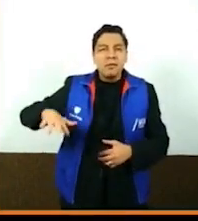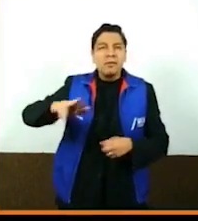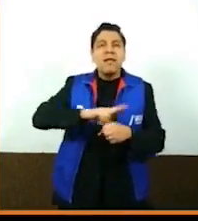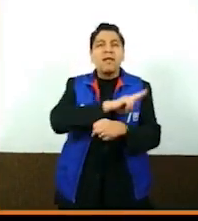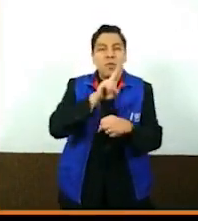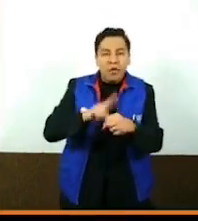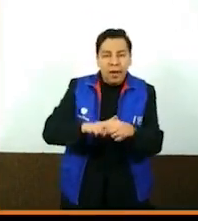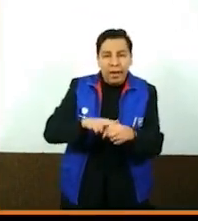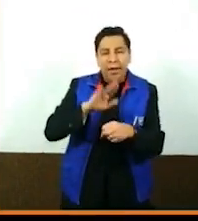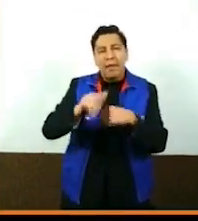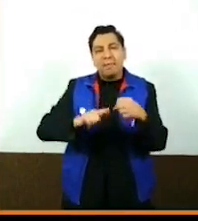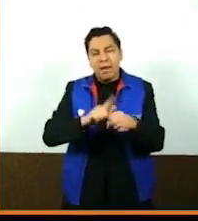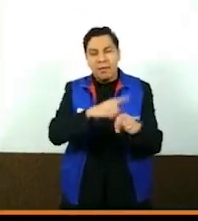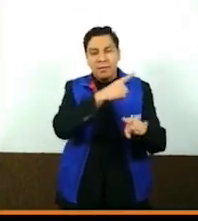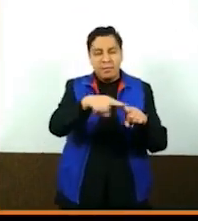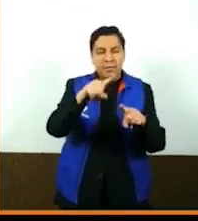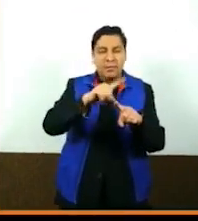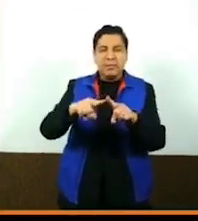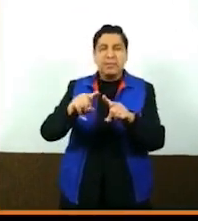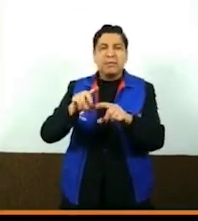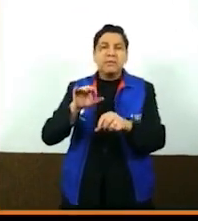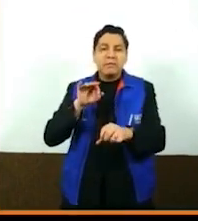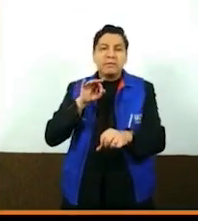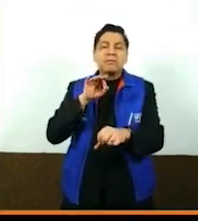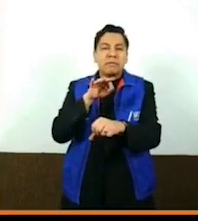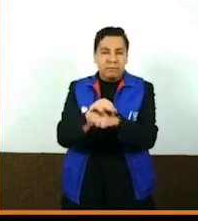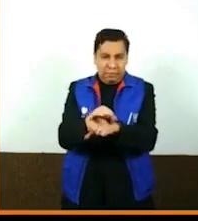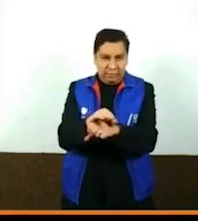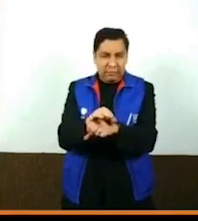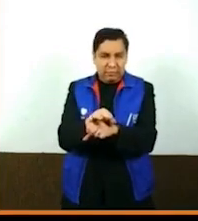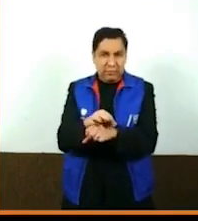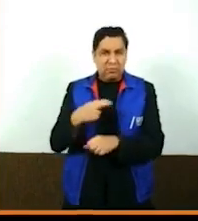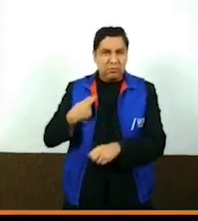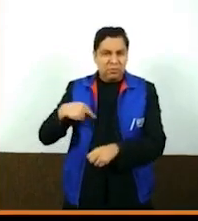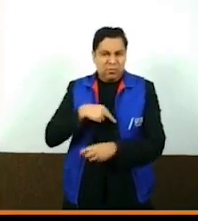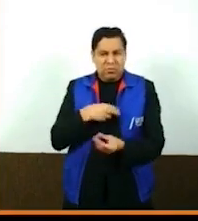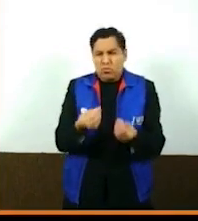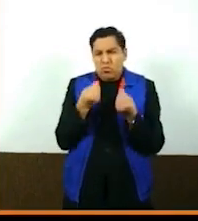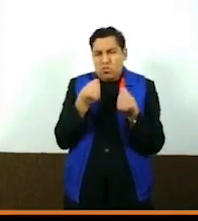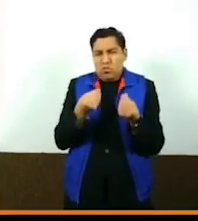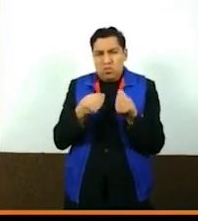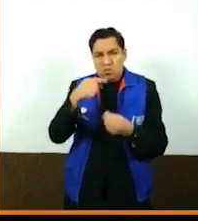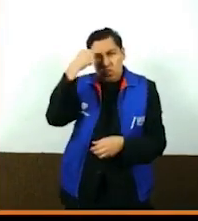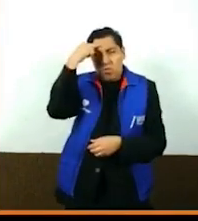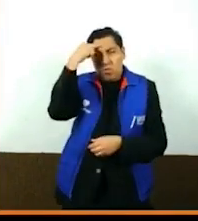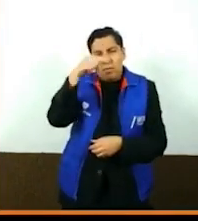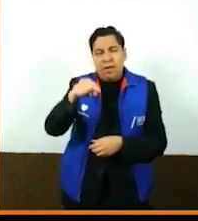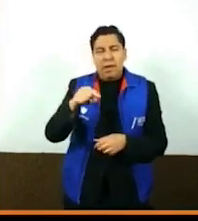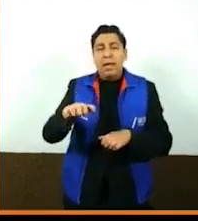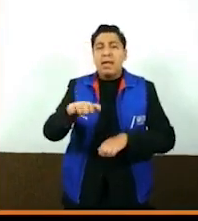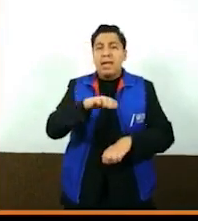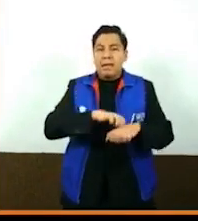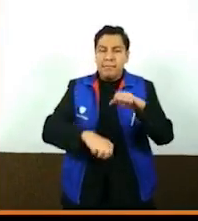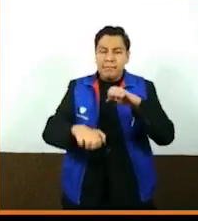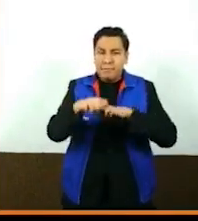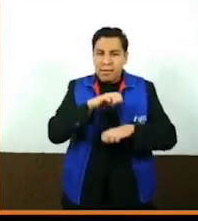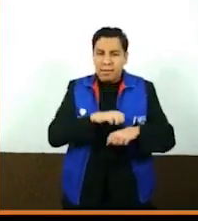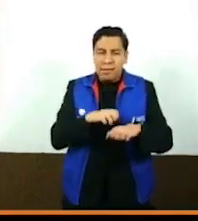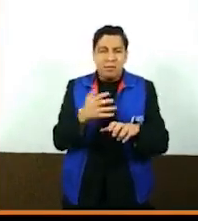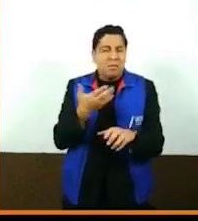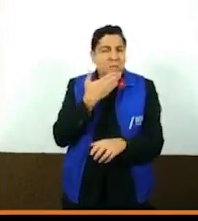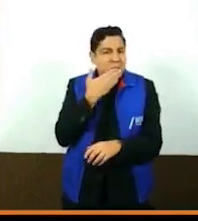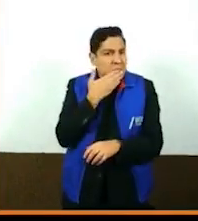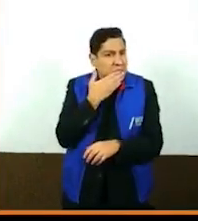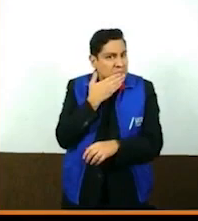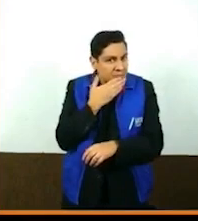a mí me gustó mucho ese título porque estamos haciendo muchas acciones para la sostenibilidad,